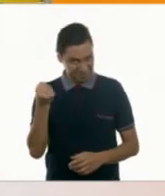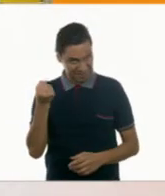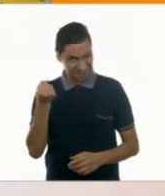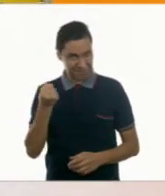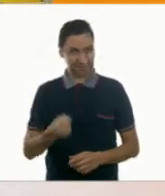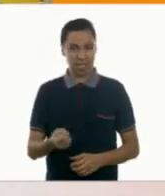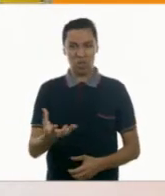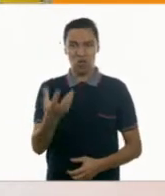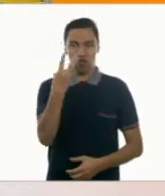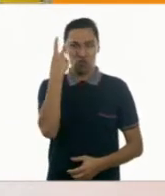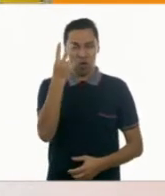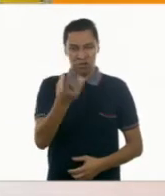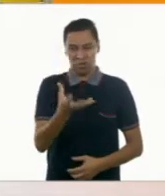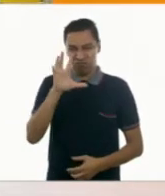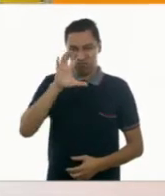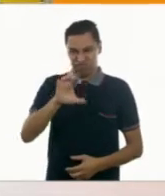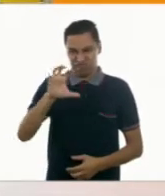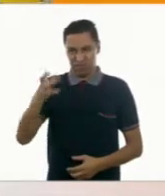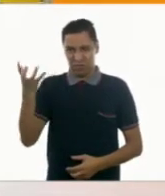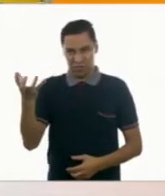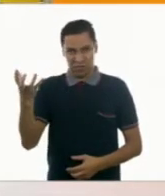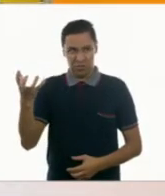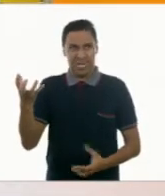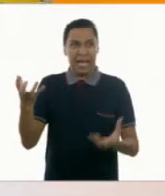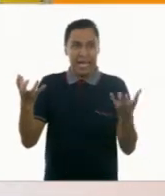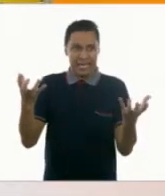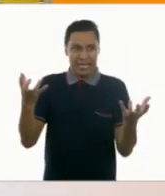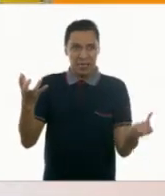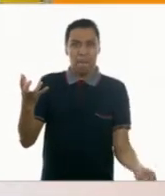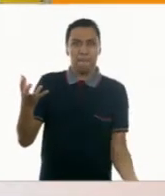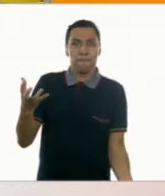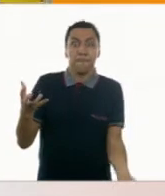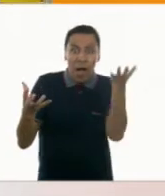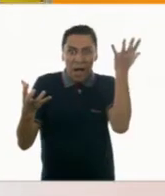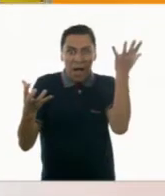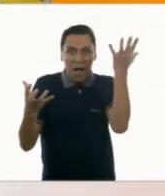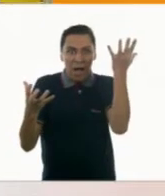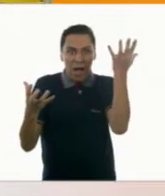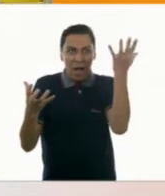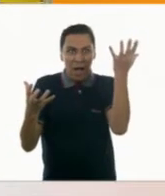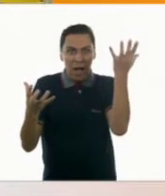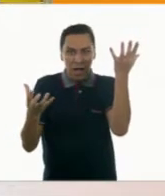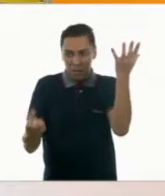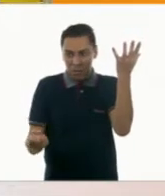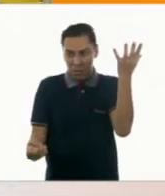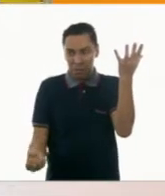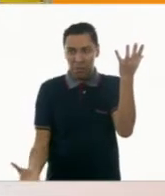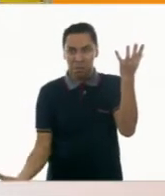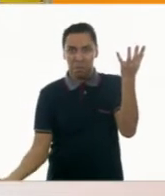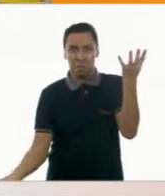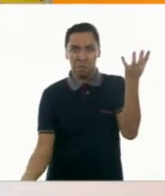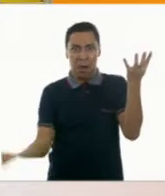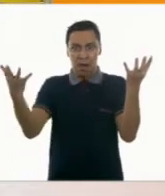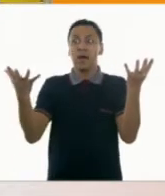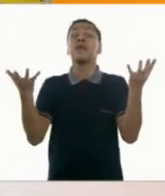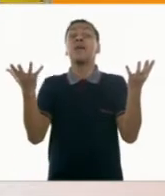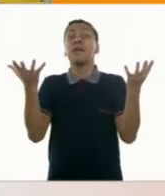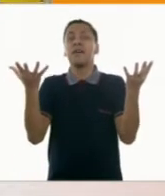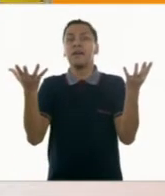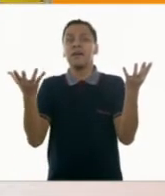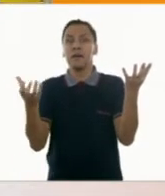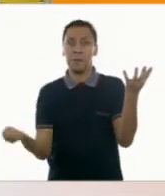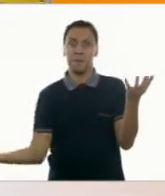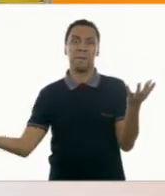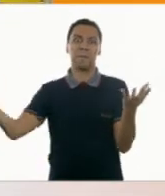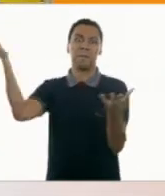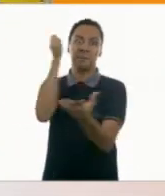colocar en una mano, ¿ok? Ok. Mientras esta la lanzamos, donde tenemos dos, lanzamos una y la otra la vamos a